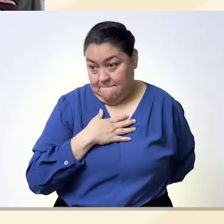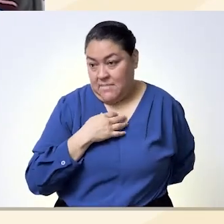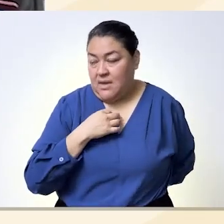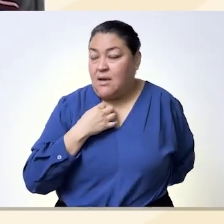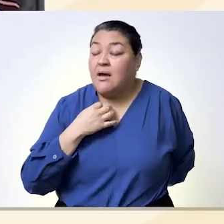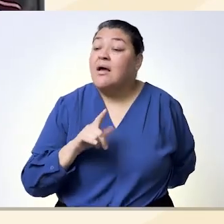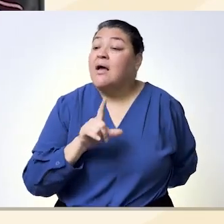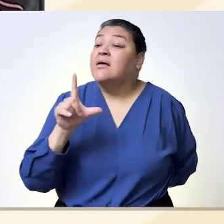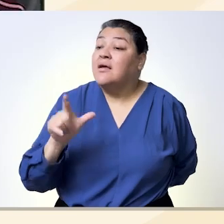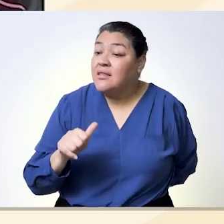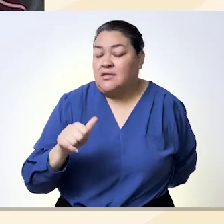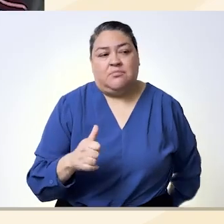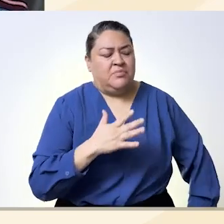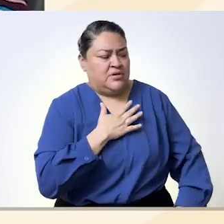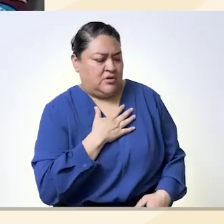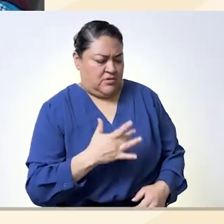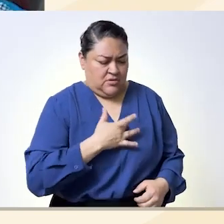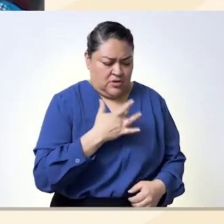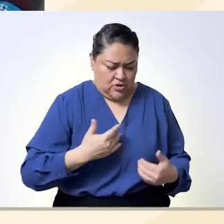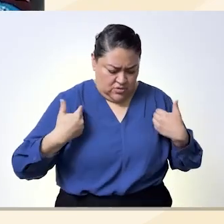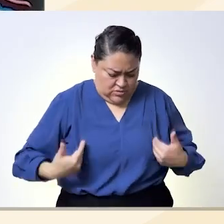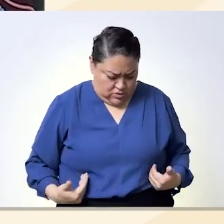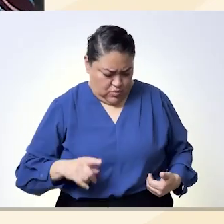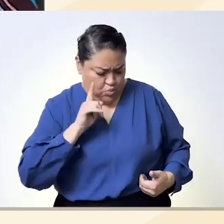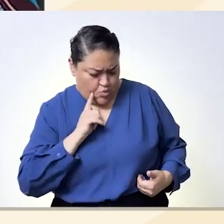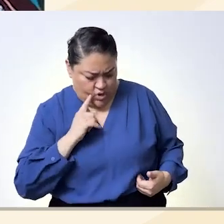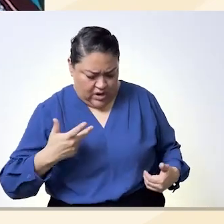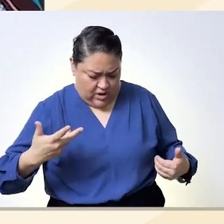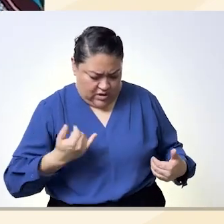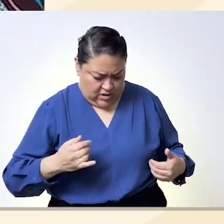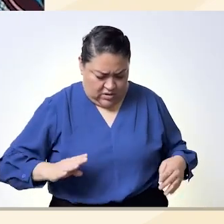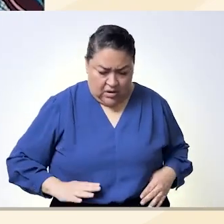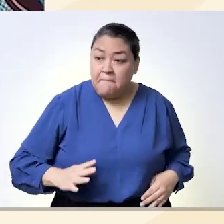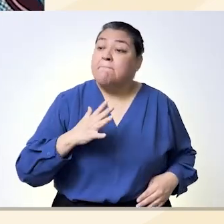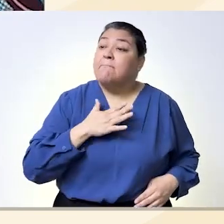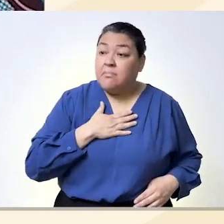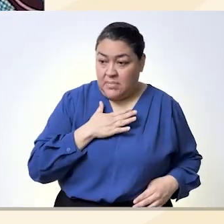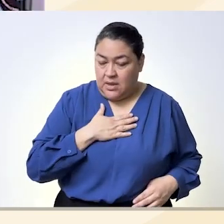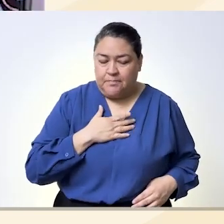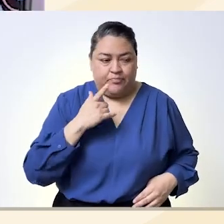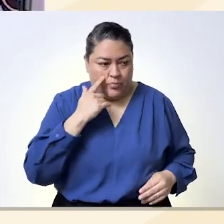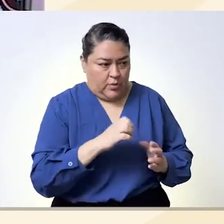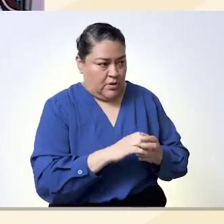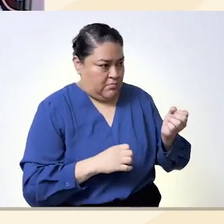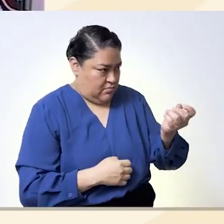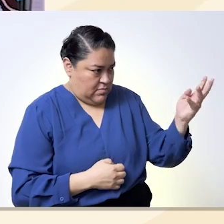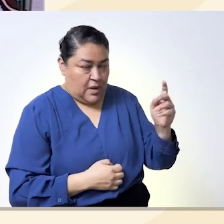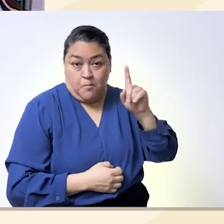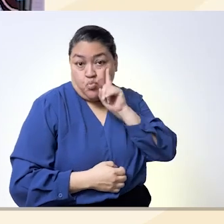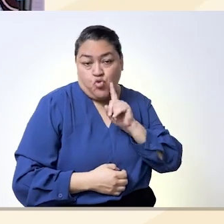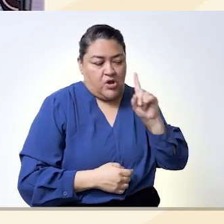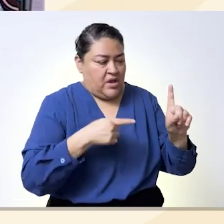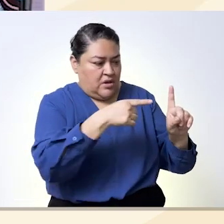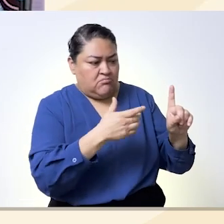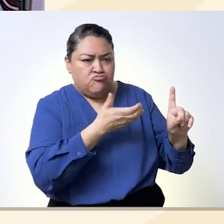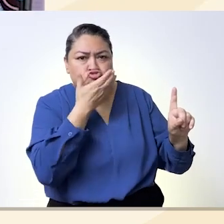Y lo fui transversalizando en cómo iba a ser yo mujer en mis propios términos, porque el ser la mujer tradicional,